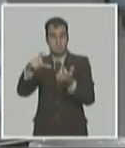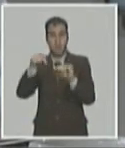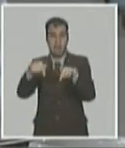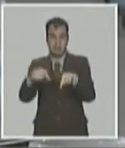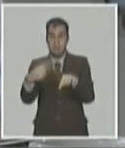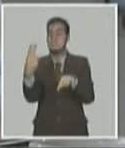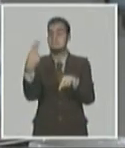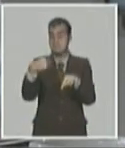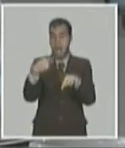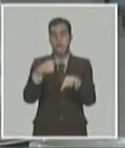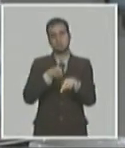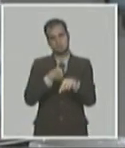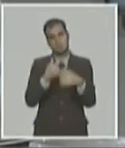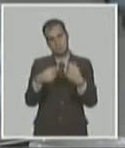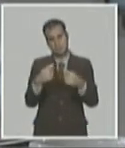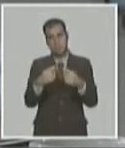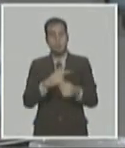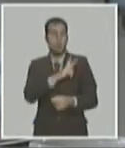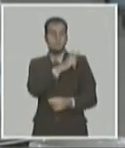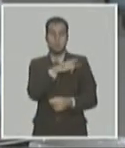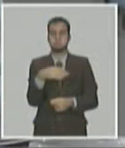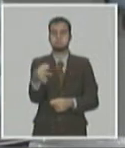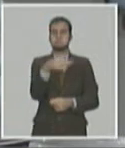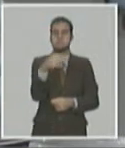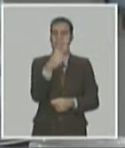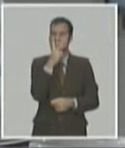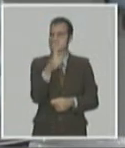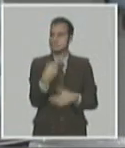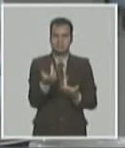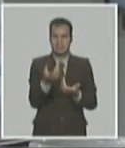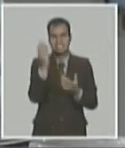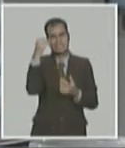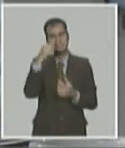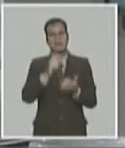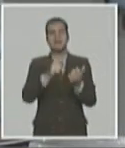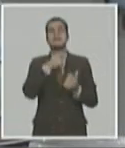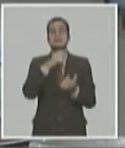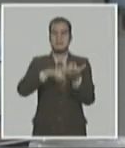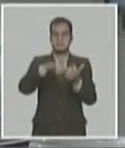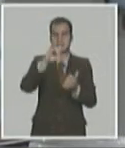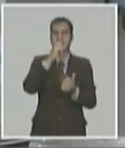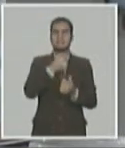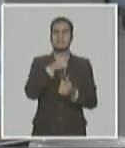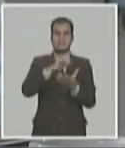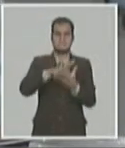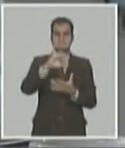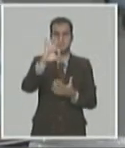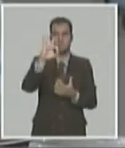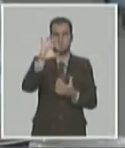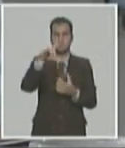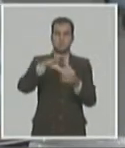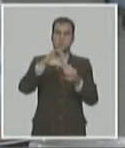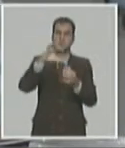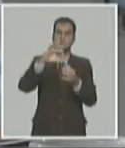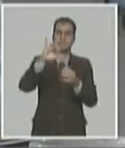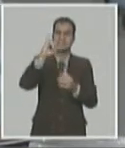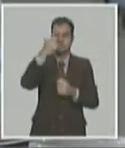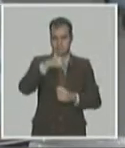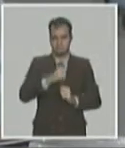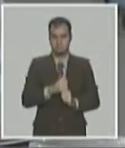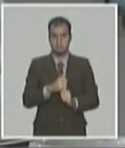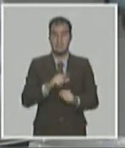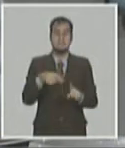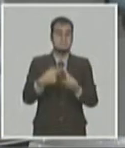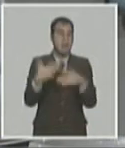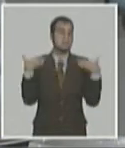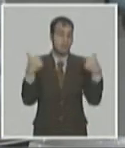responsabilidad de la unidad municipal de higiene y epidemiología y al mismo tiempo subdirector de dicho municipio. Yo creo que fue